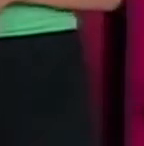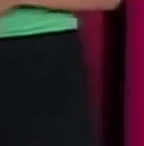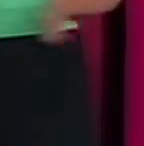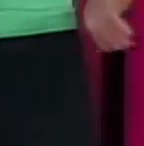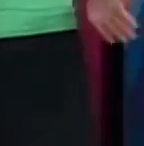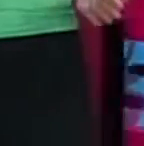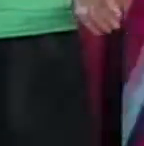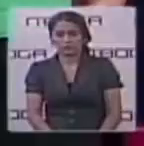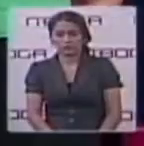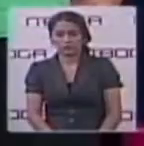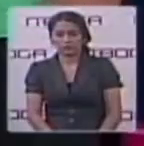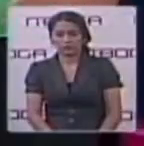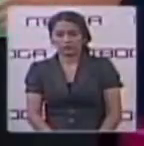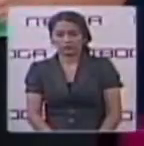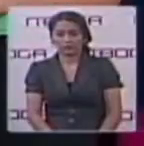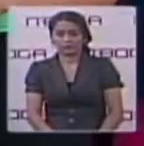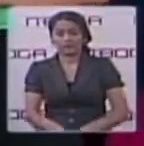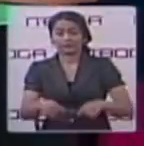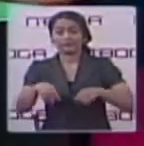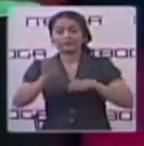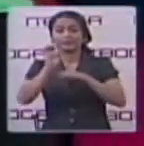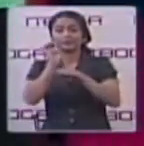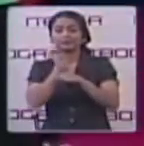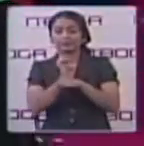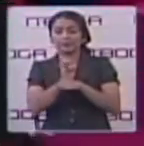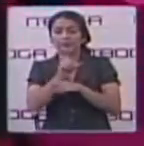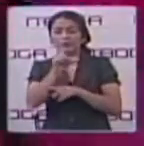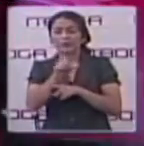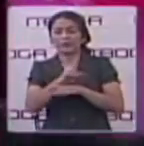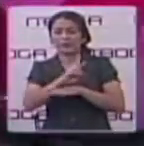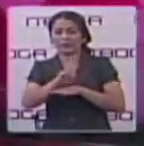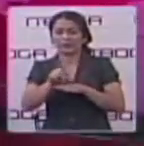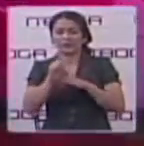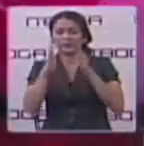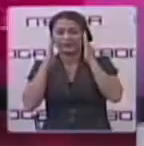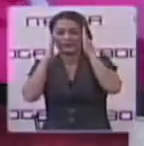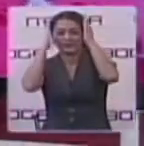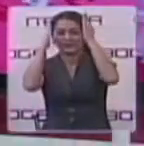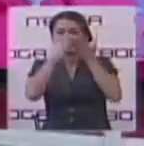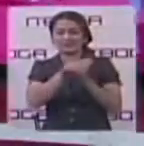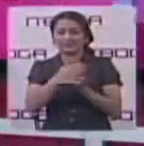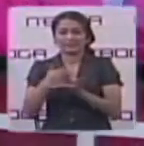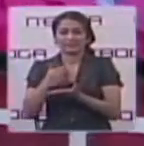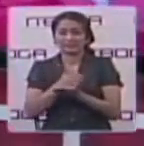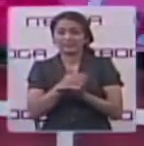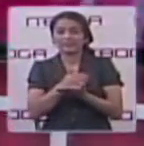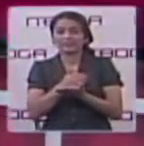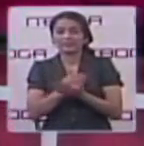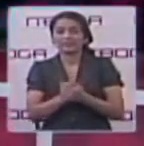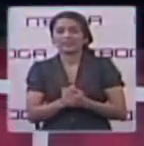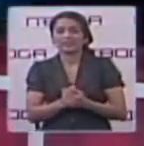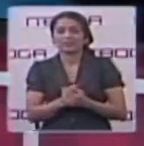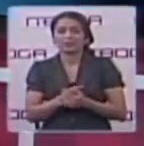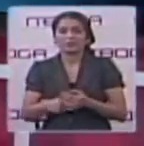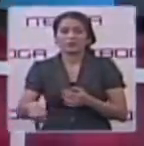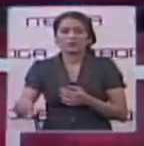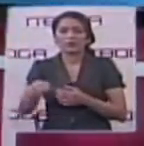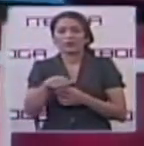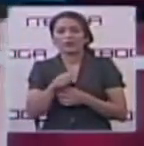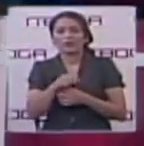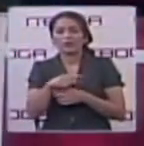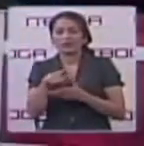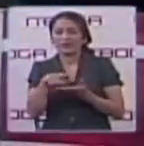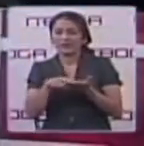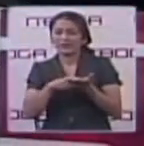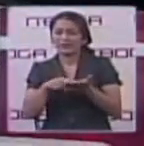nuestro país, chefs nacionales e internacionales de gran trayectoria formaron parte de Gastronomía 2.0, evento que